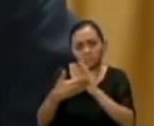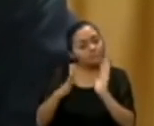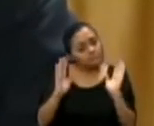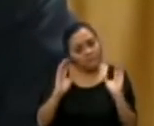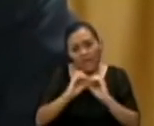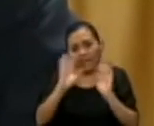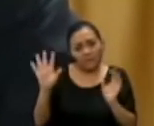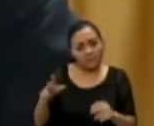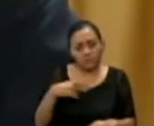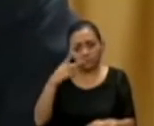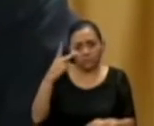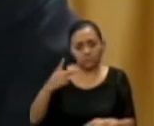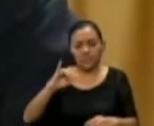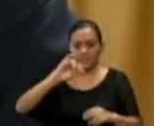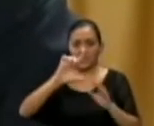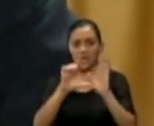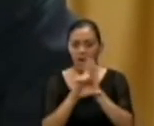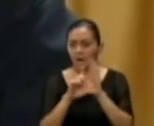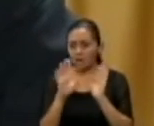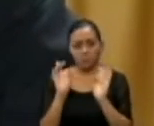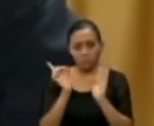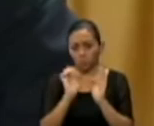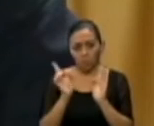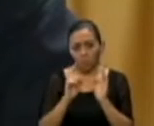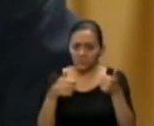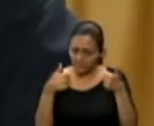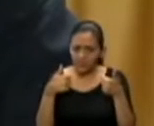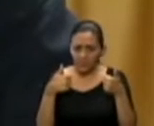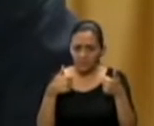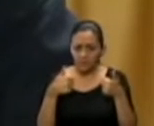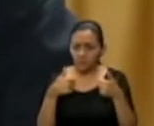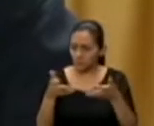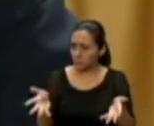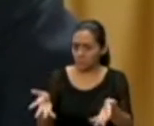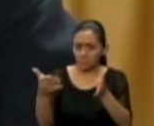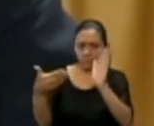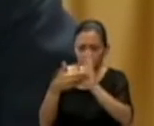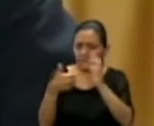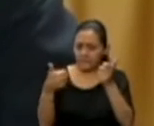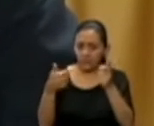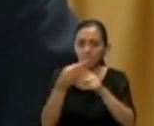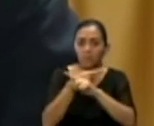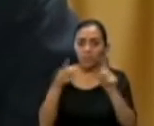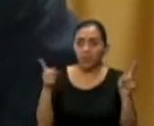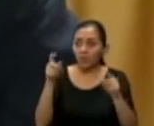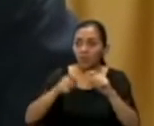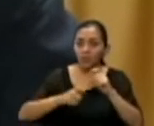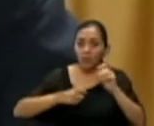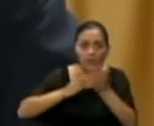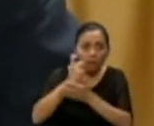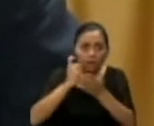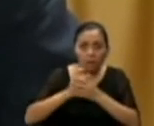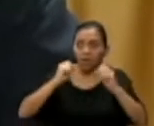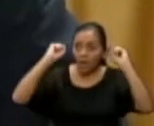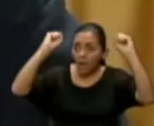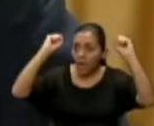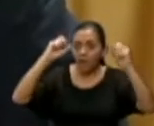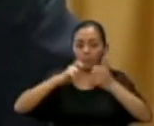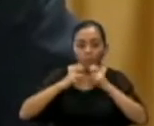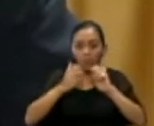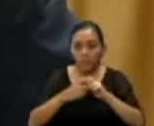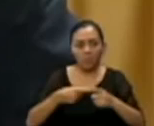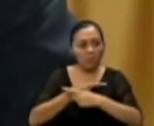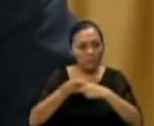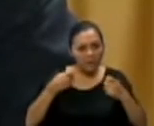legítimo siempre y cuando no sea politiquería no sea electoralista no se basa en falseen por